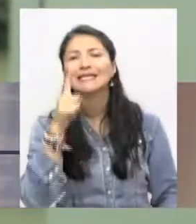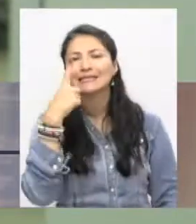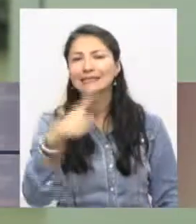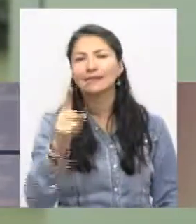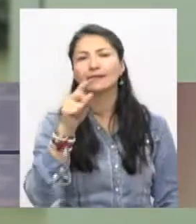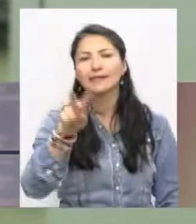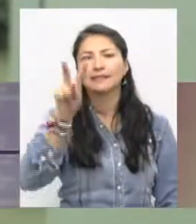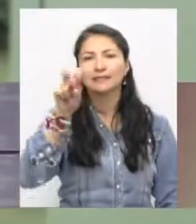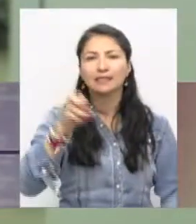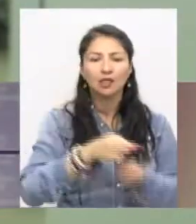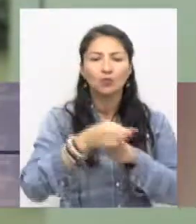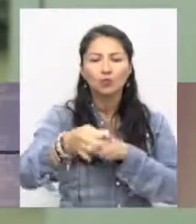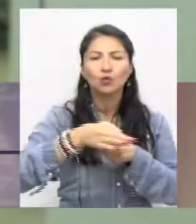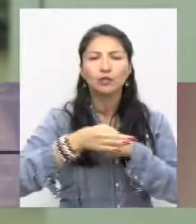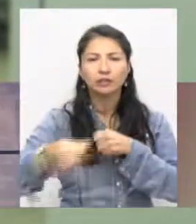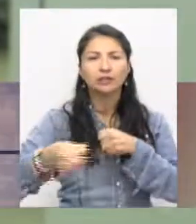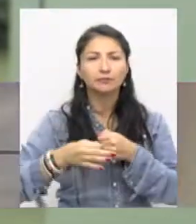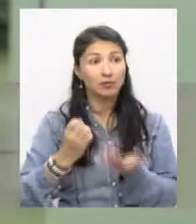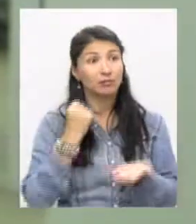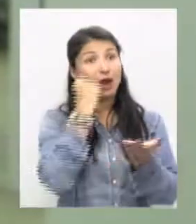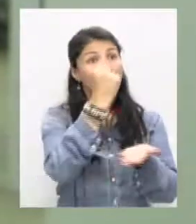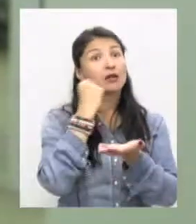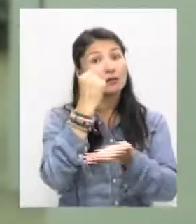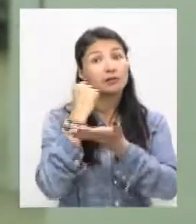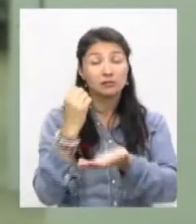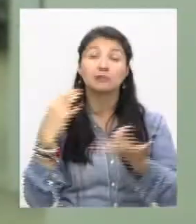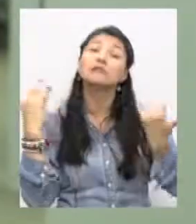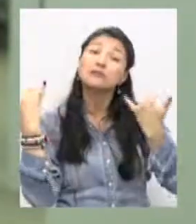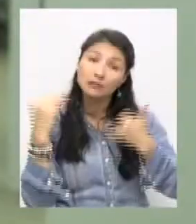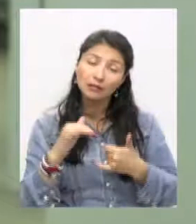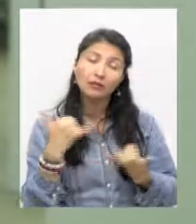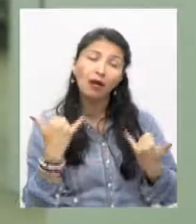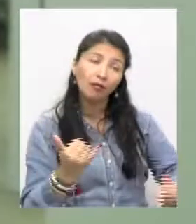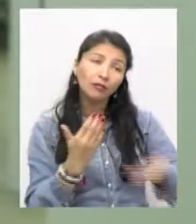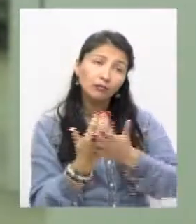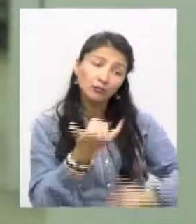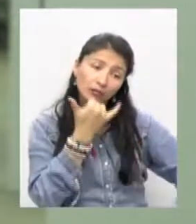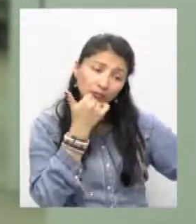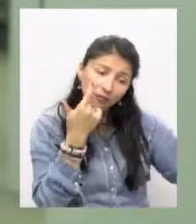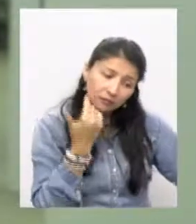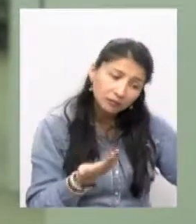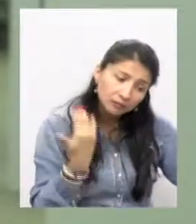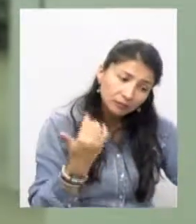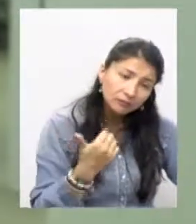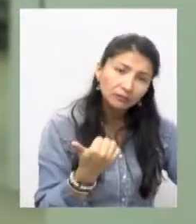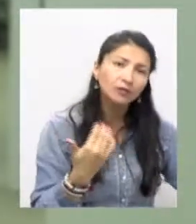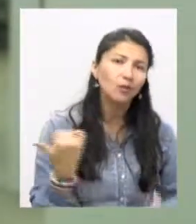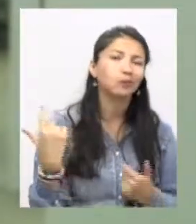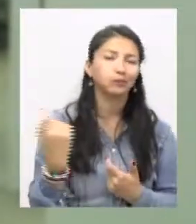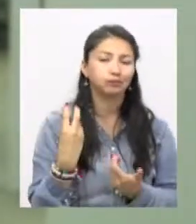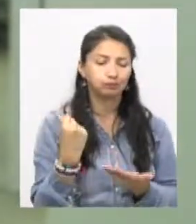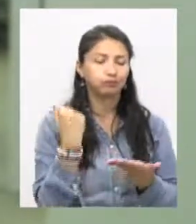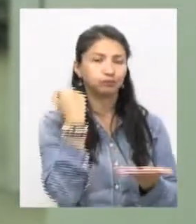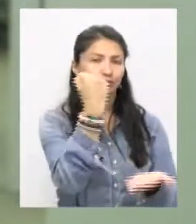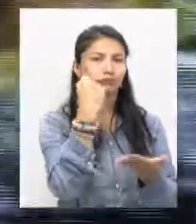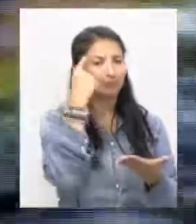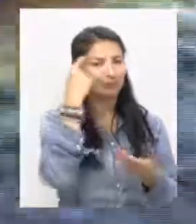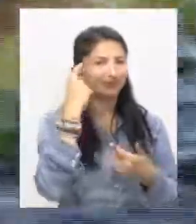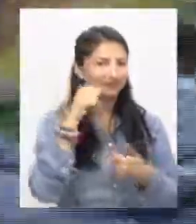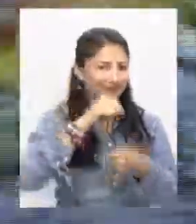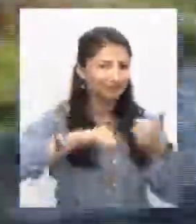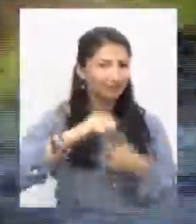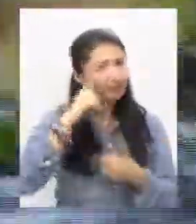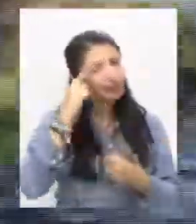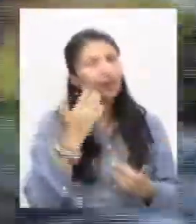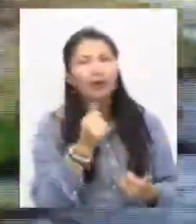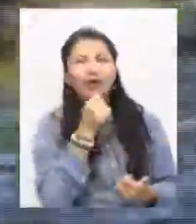los 117 municipios que tienen comprometidos recursos del Sistema General de Participaciones, es